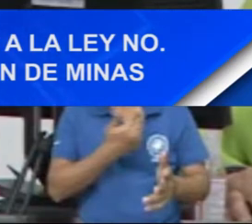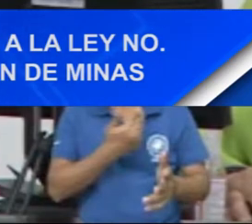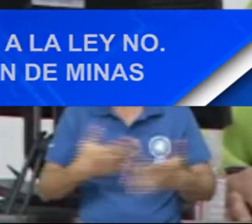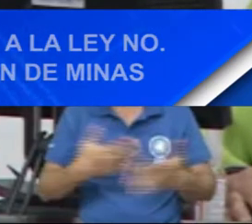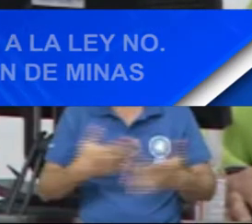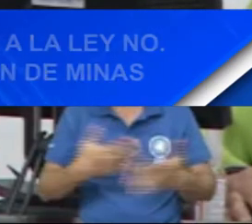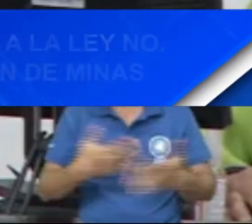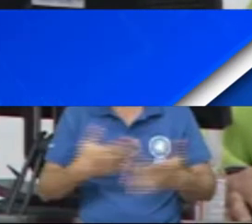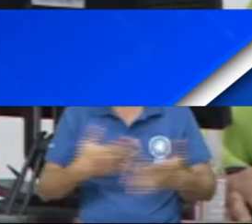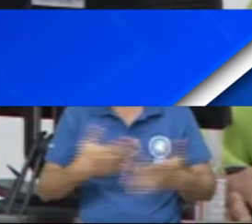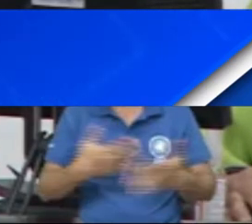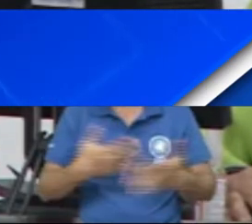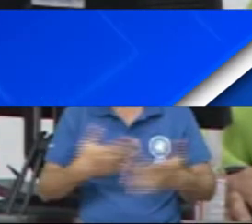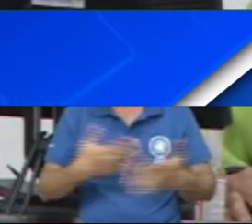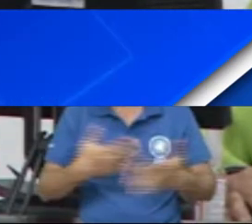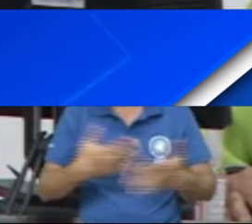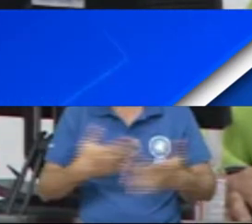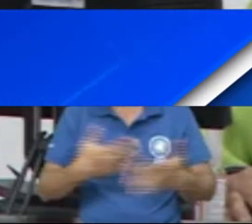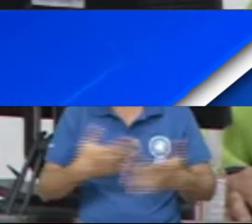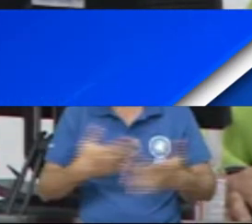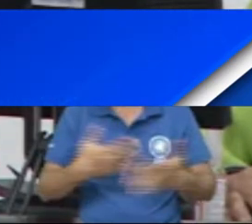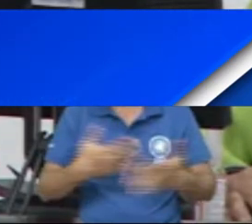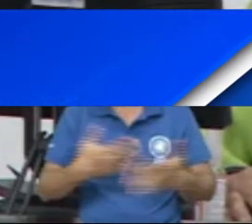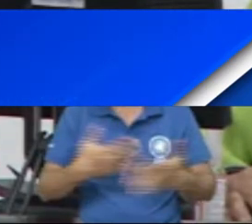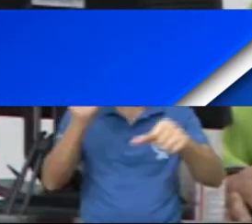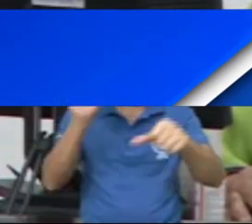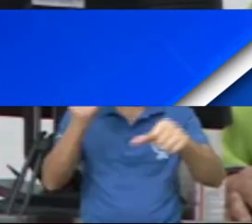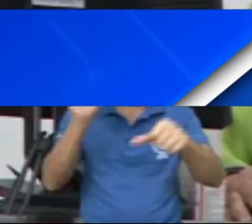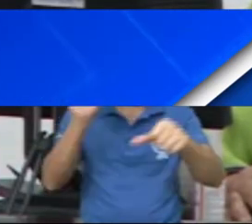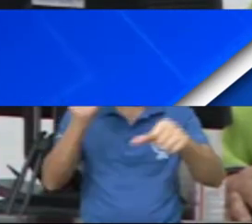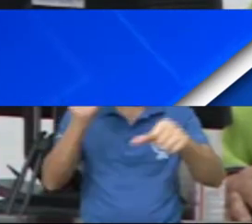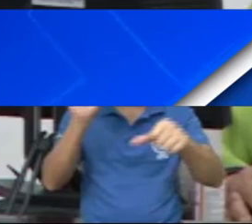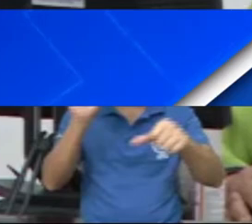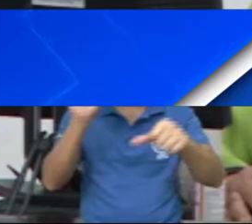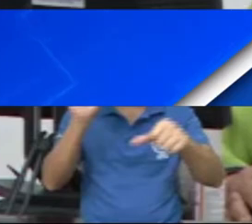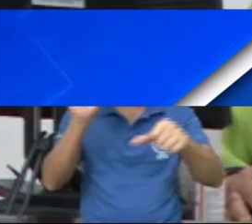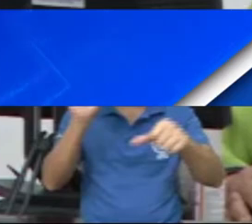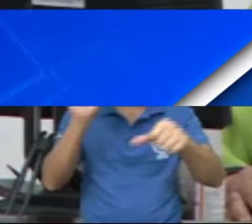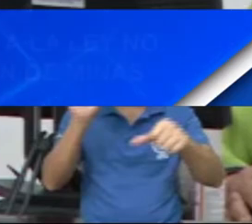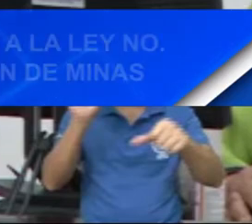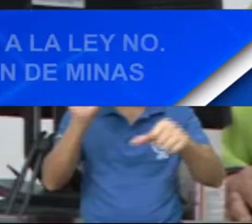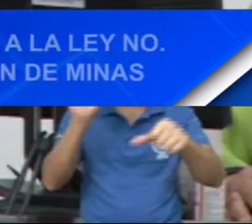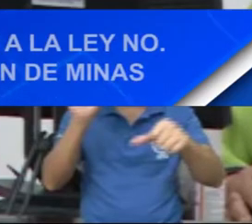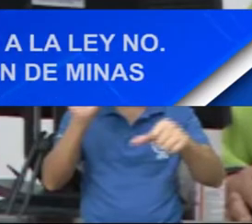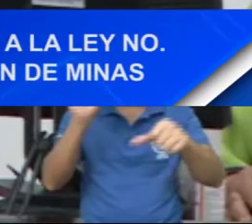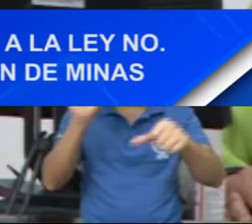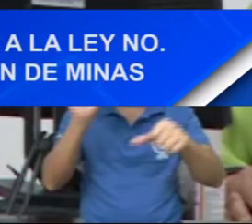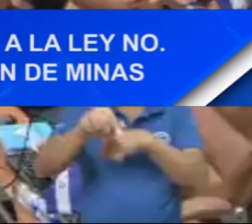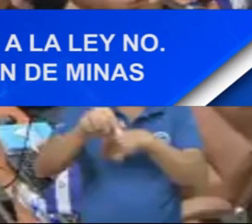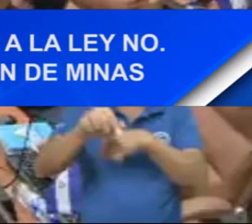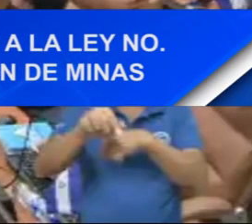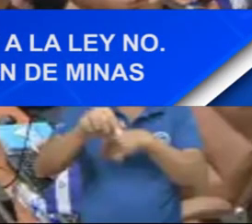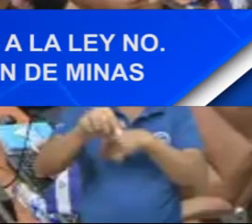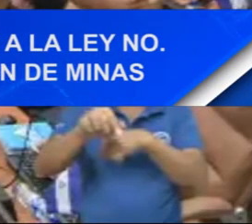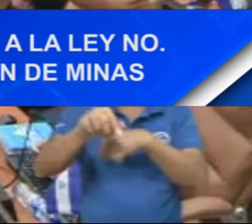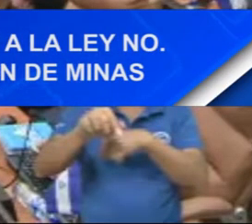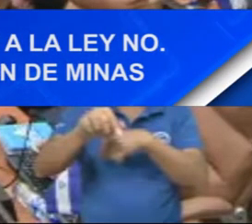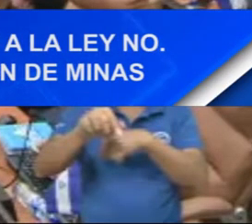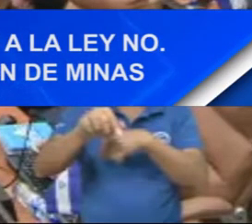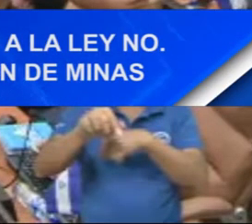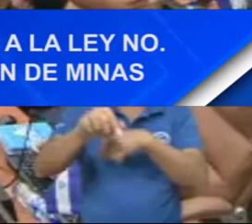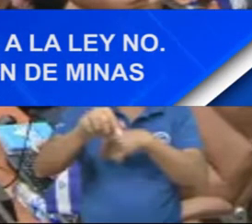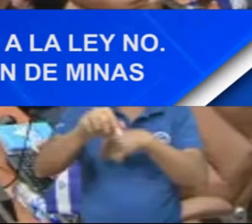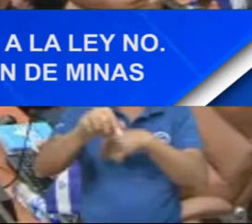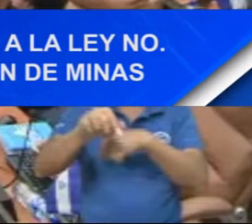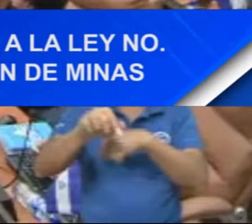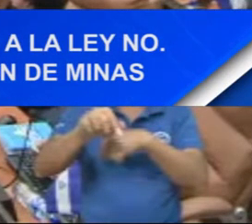ejecutará un seguimiento y revisión de las concepciones mineras otorgadas a la fecha de publicación de la presente